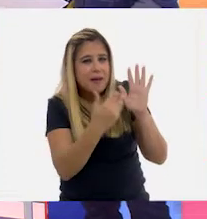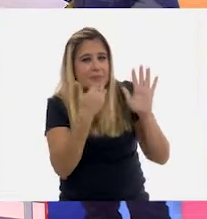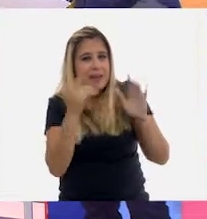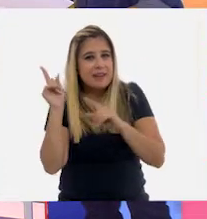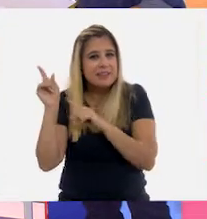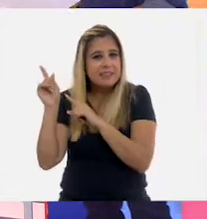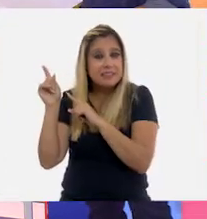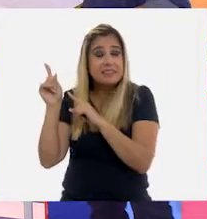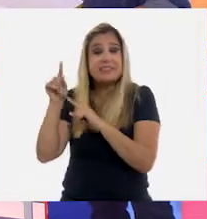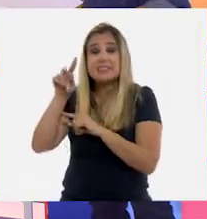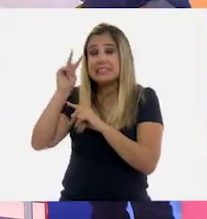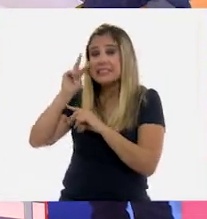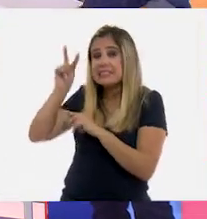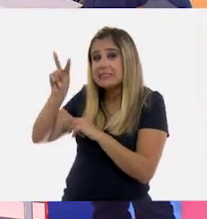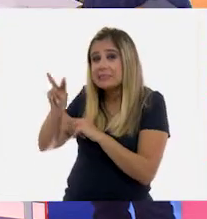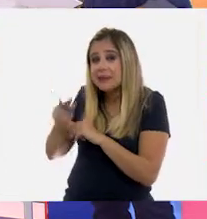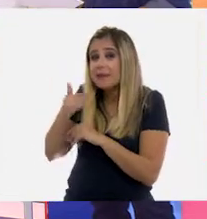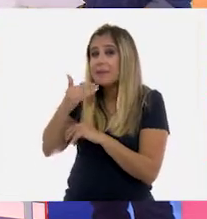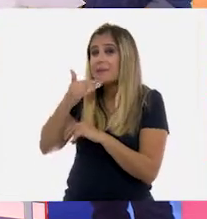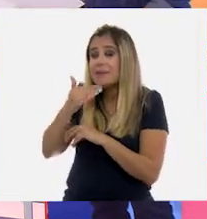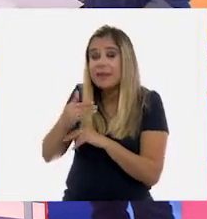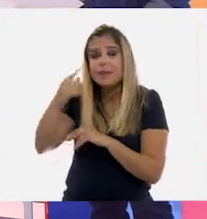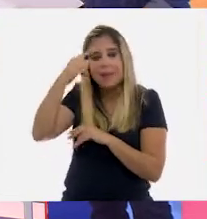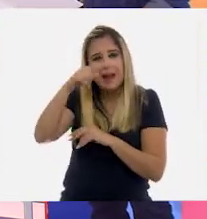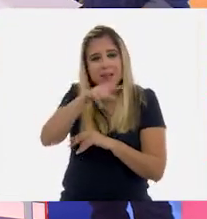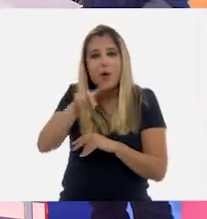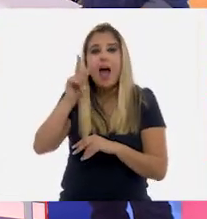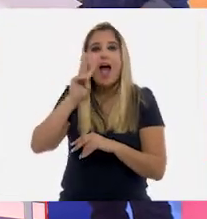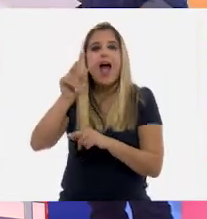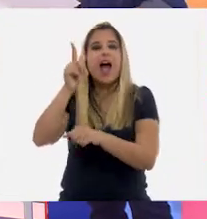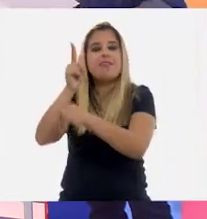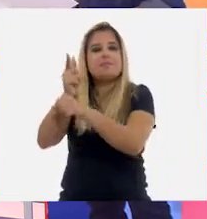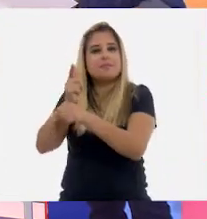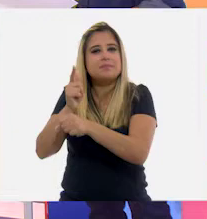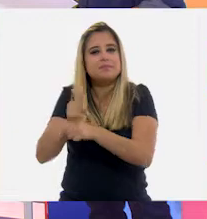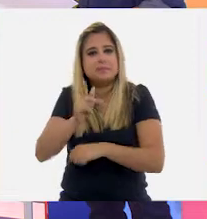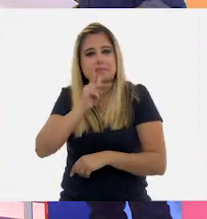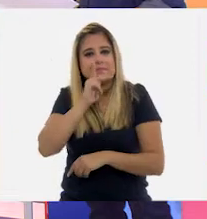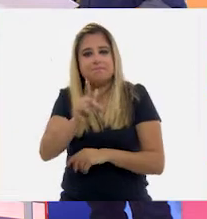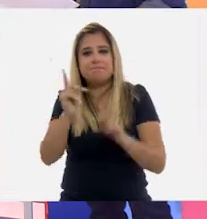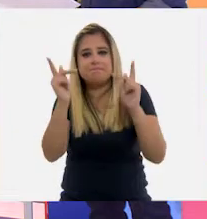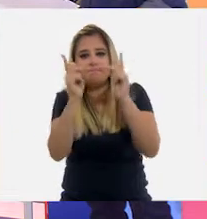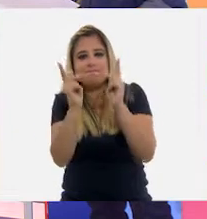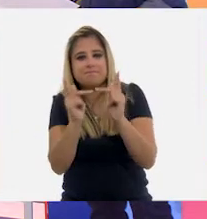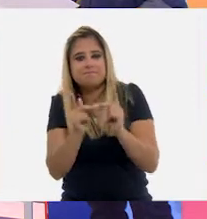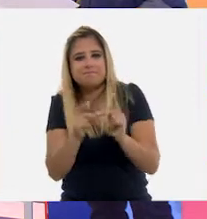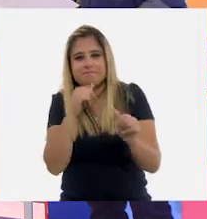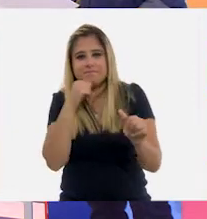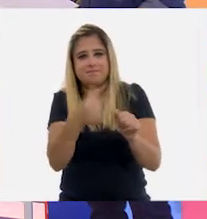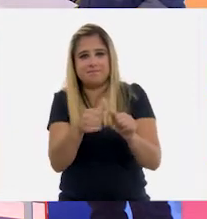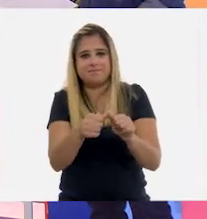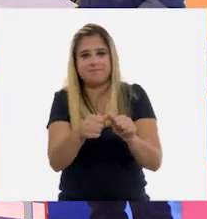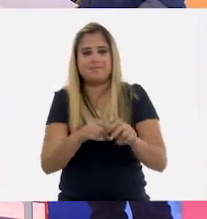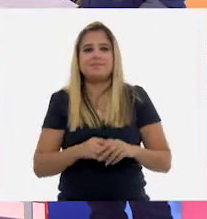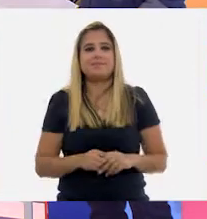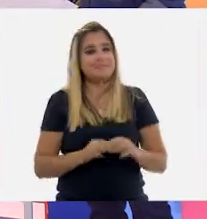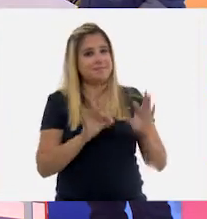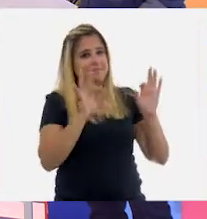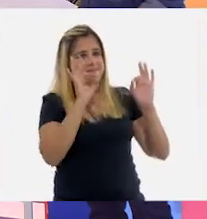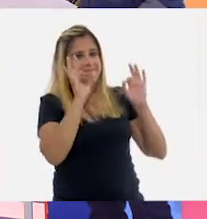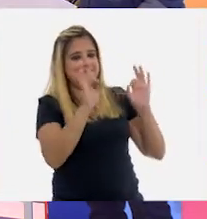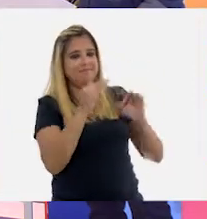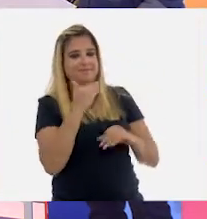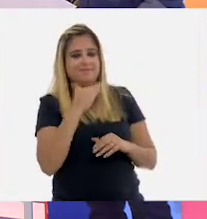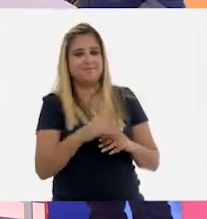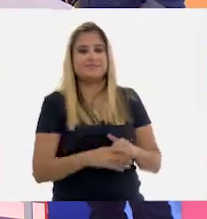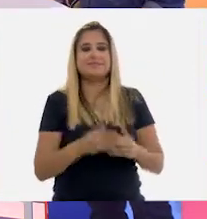dije yo que hay que observar y hay que escuchar para que podamos identificar las palabras que inician igual. Perfecto. ¿Sí? Bueno, voy